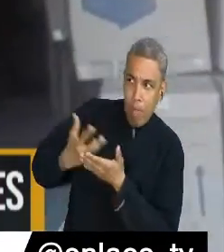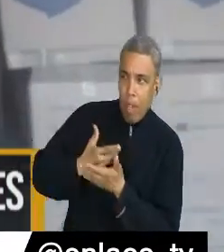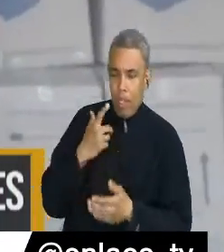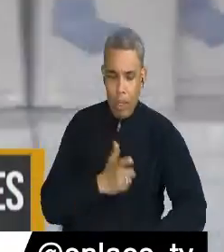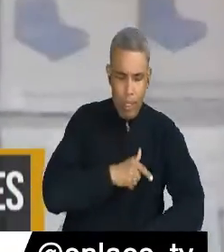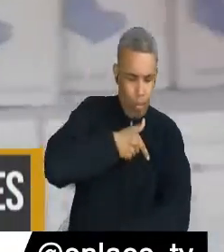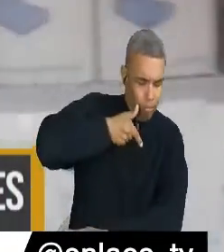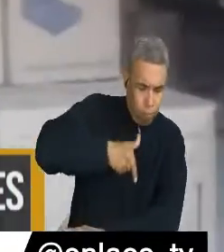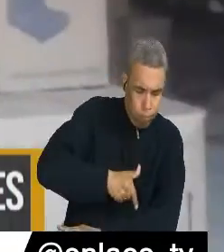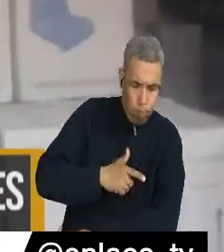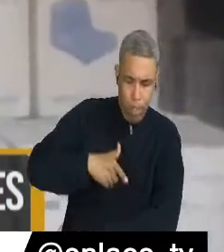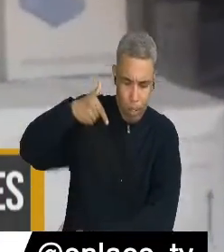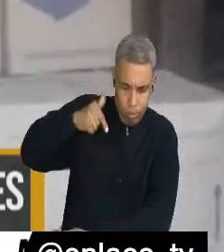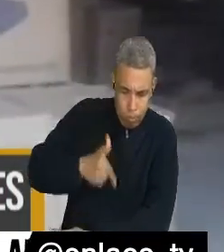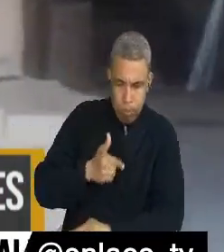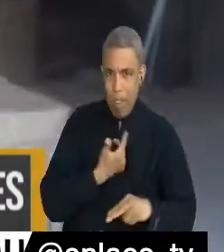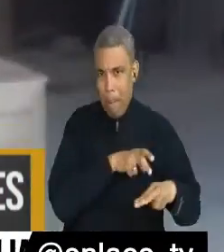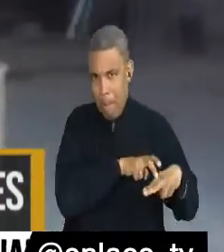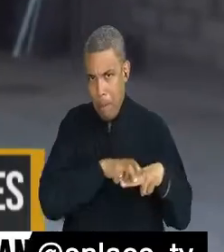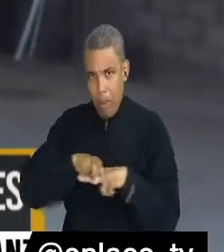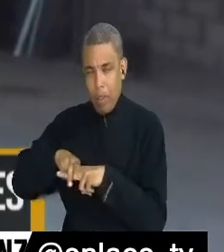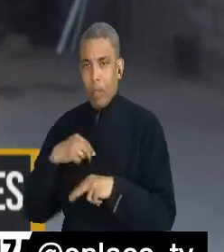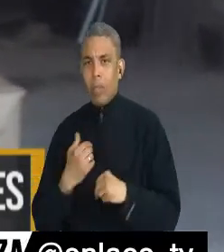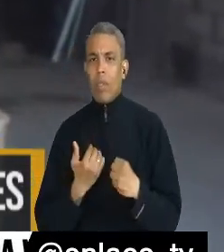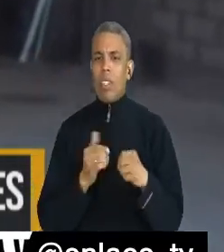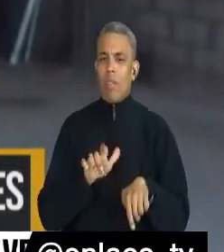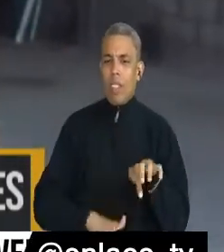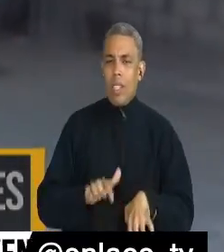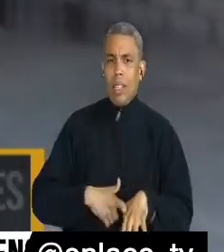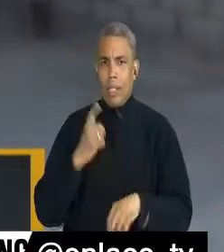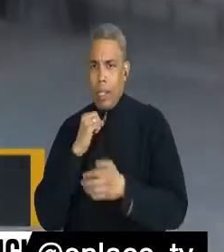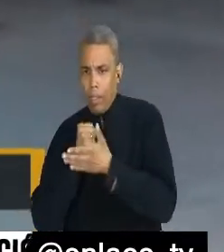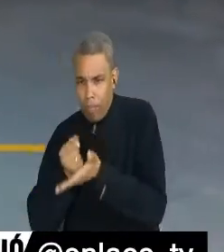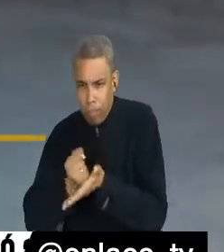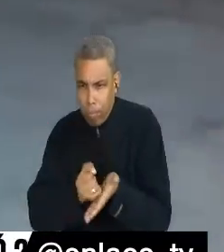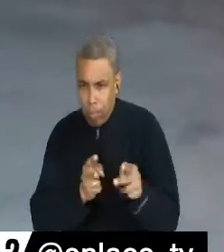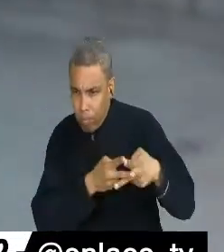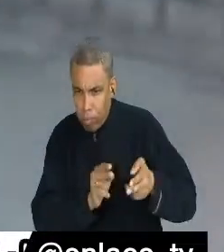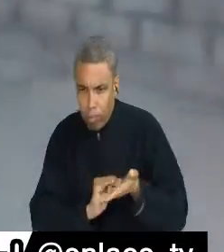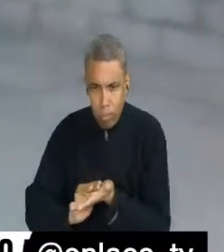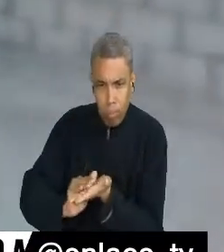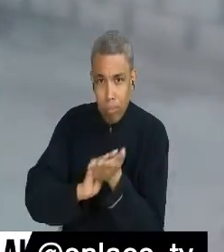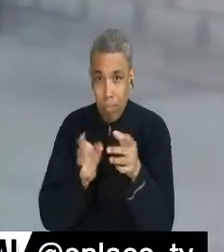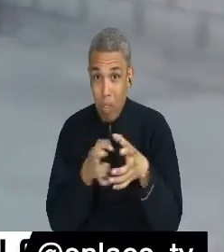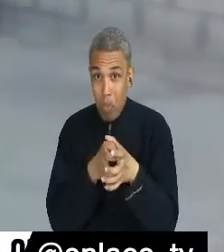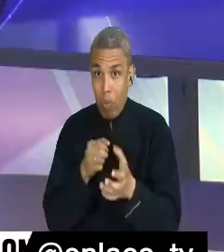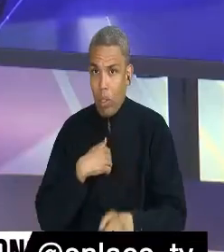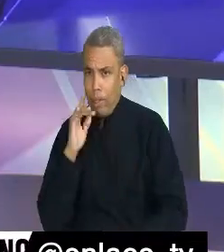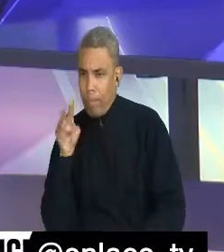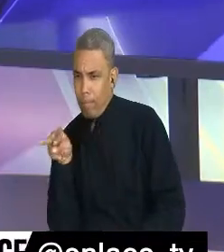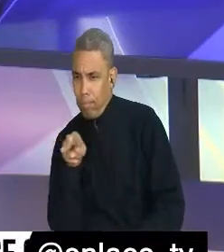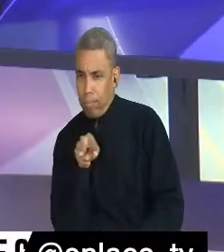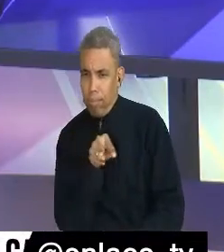infraestructura será la supervisora de las obras de instalación que se tienen previstas a realizarse durante un mes